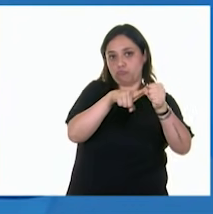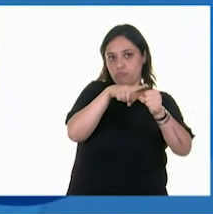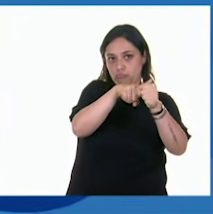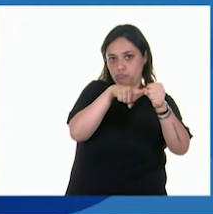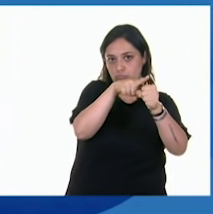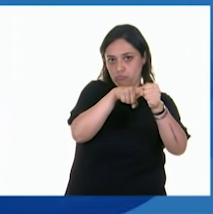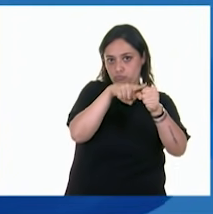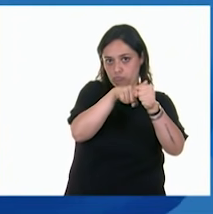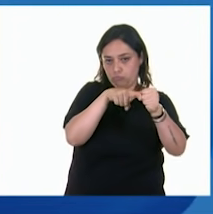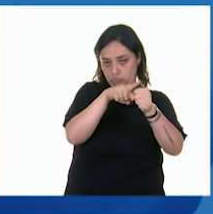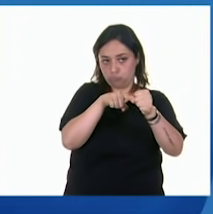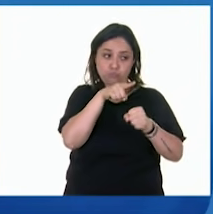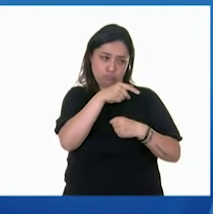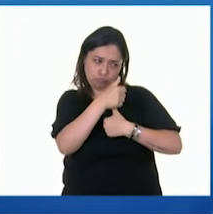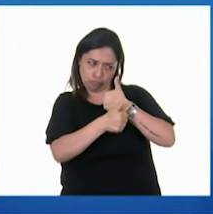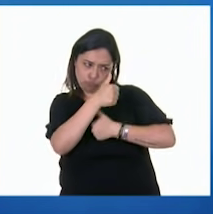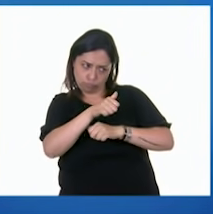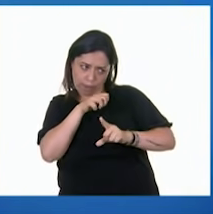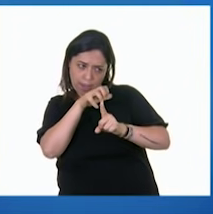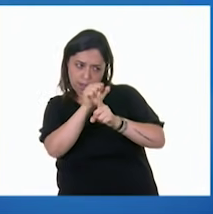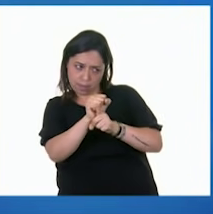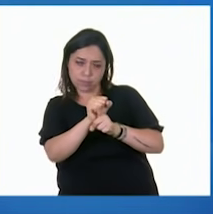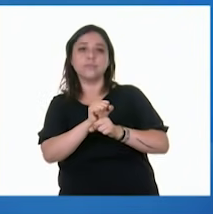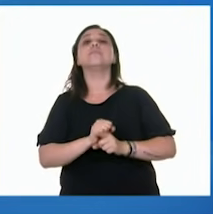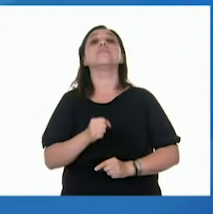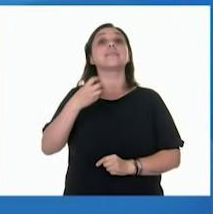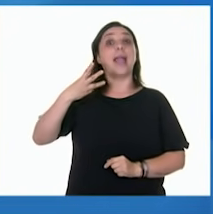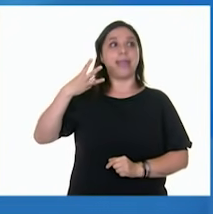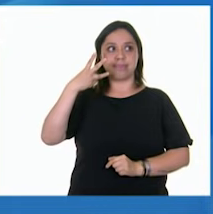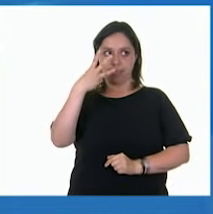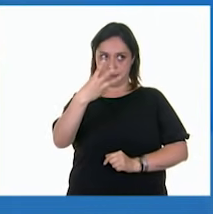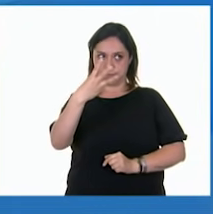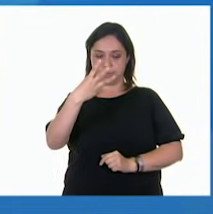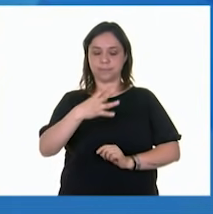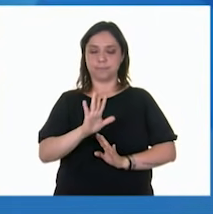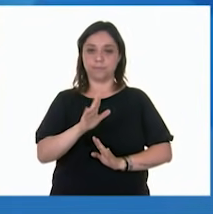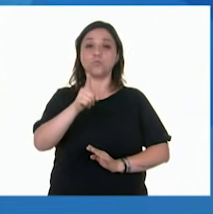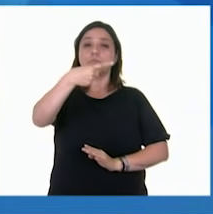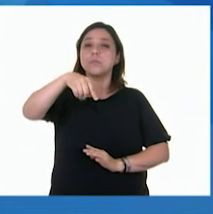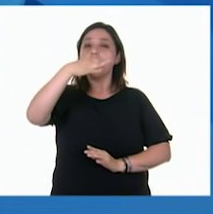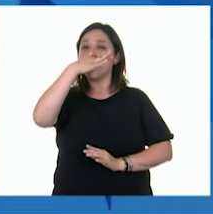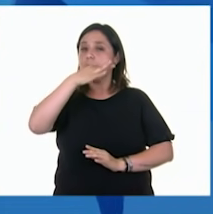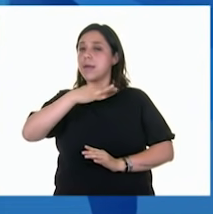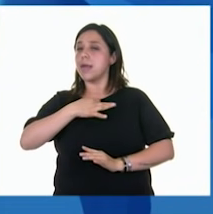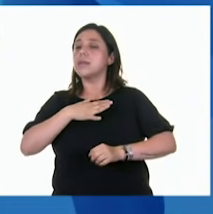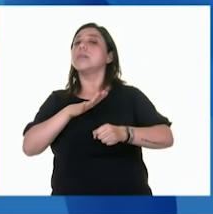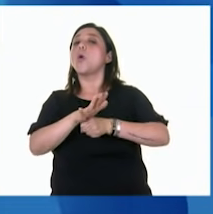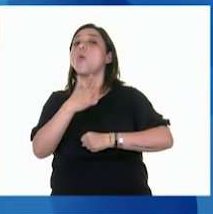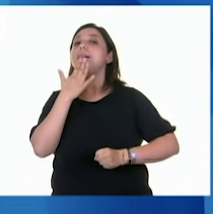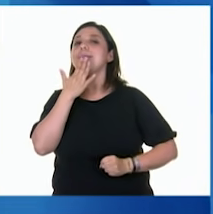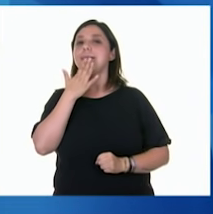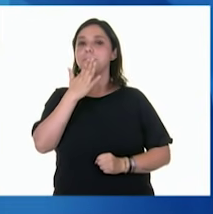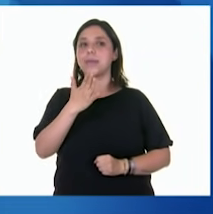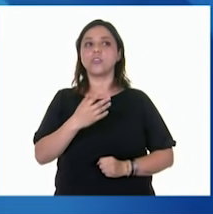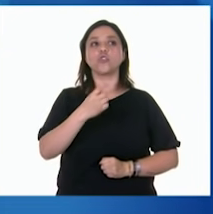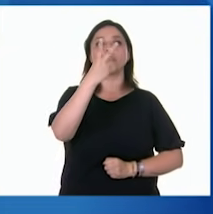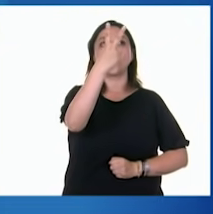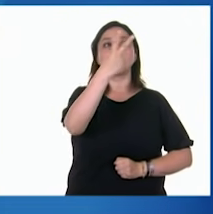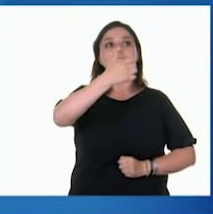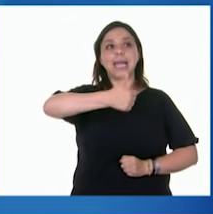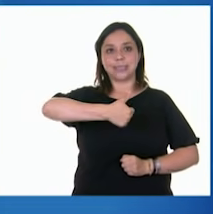un reto. Perfecto. Te voy a dar 3 opciones. Y ustedes me van a decir cuál es la opción correcta. 2/6 de la